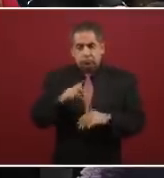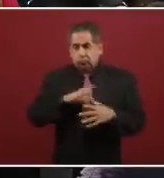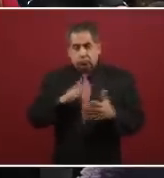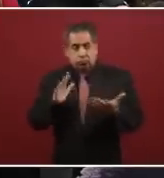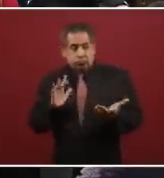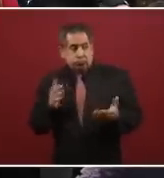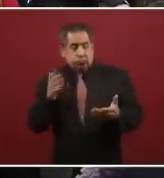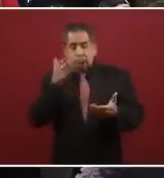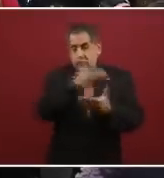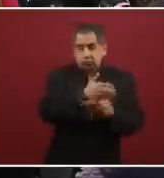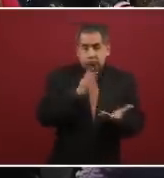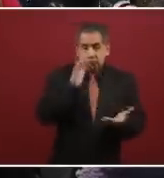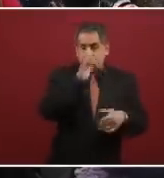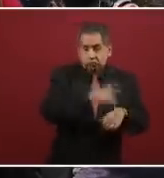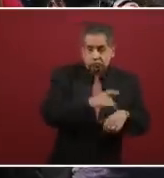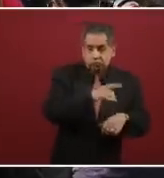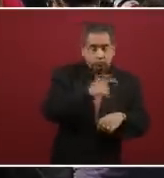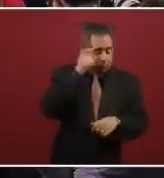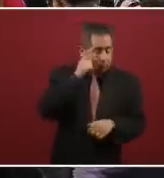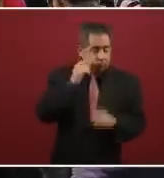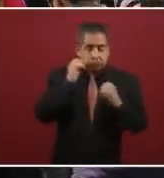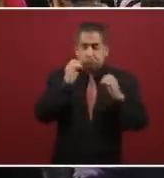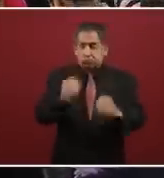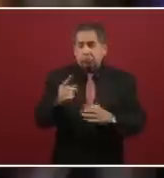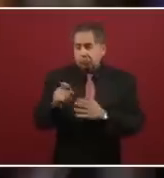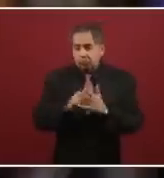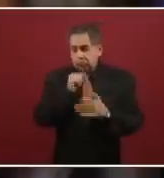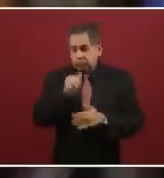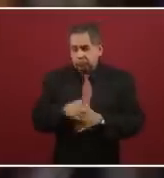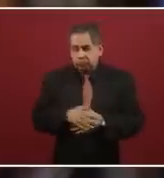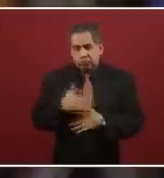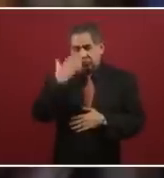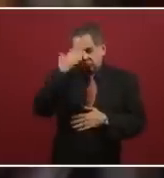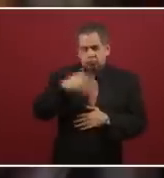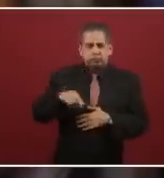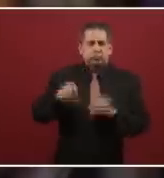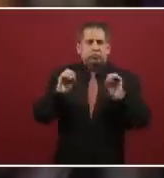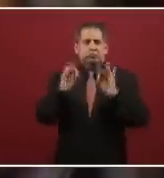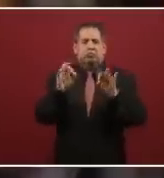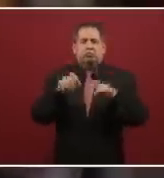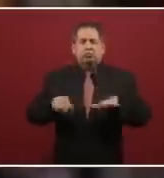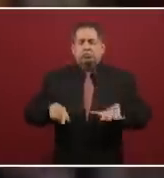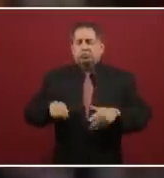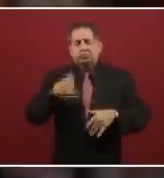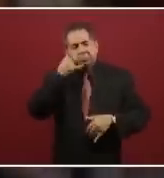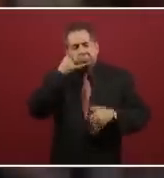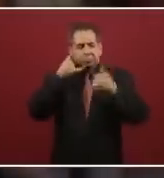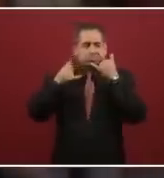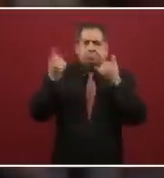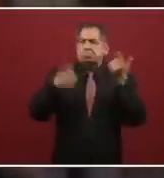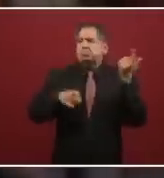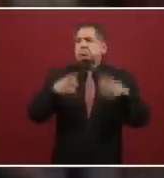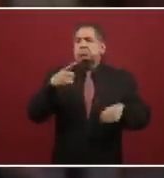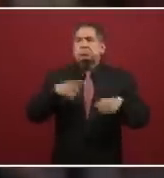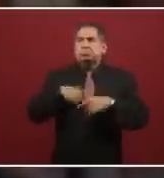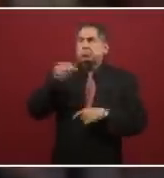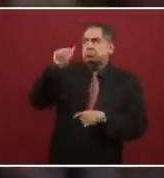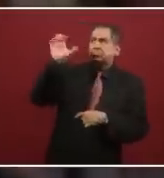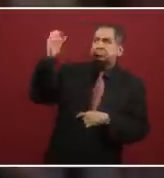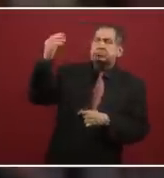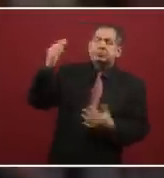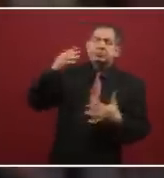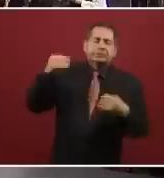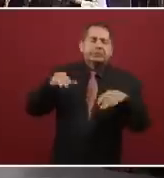ido en casi un mes a Guerrero, y bueno, sé que es cómodo despachar aquí desde una oficina de aire acondicionado en la Ciudad de